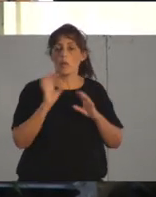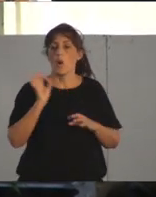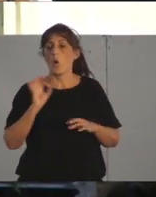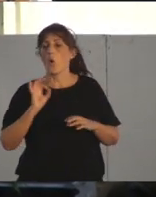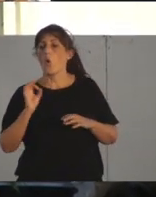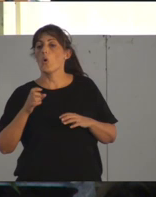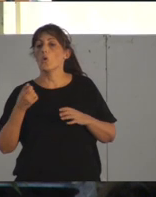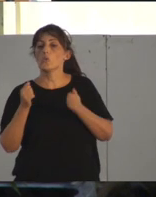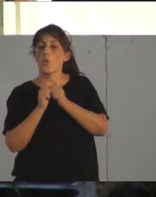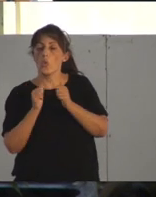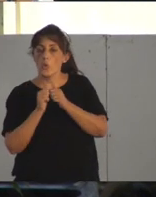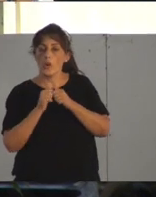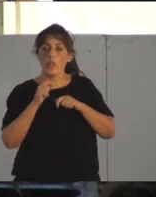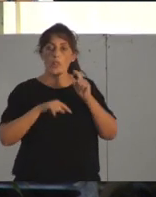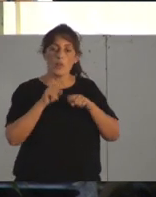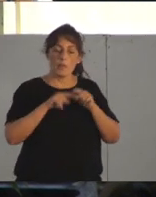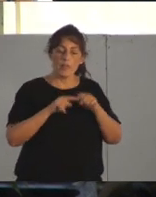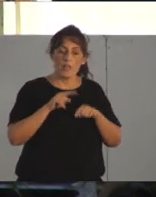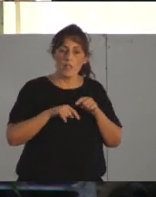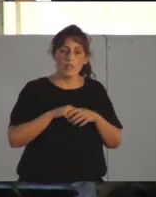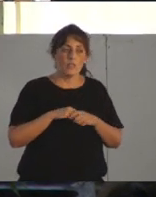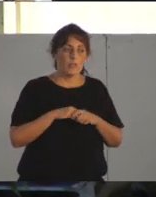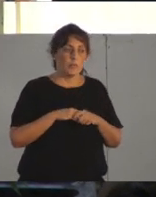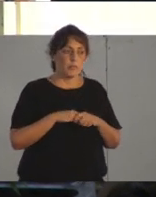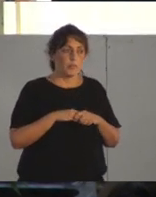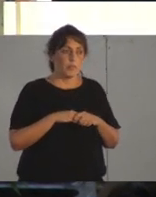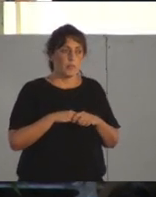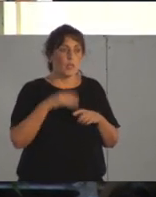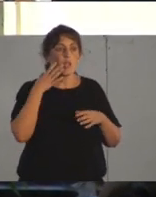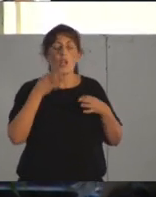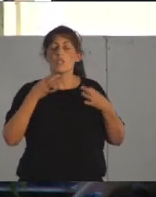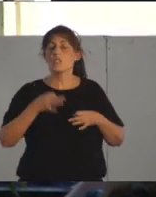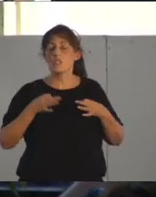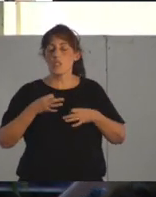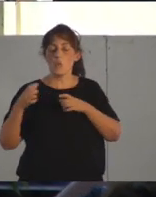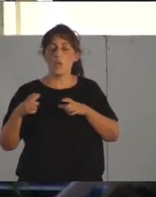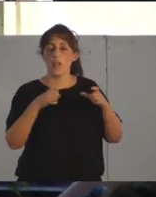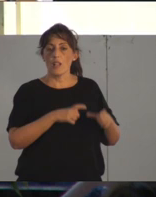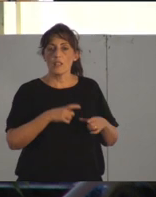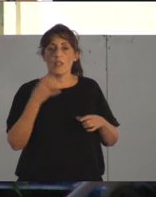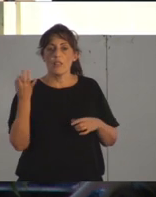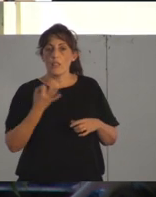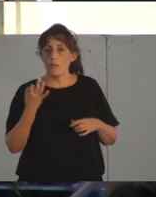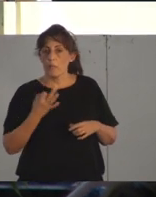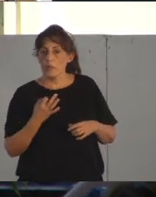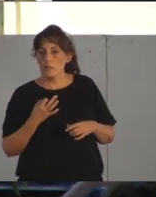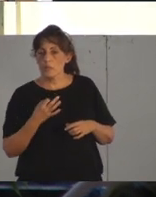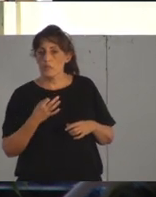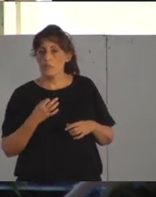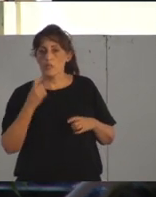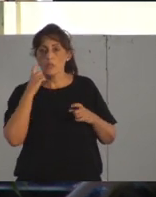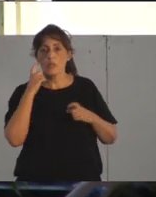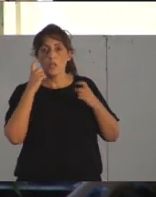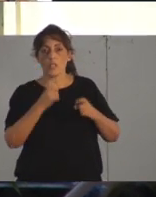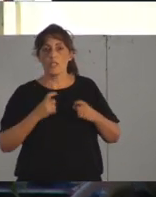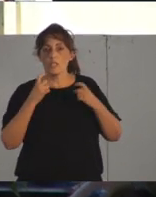dábamos cuenta que quizá todo lo que era el tema de seguridad y eficacia podíamos llevarlo, pero dábamos dietas